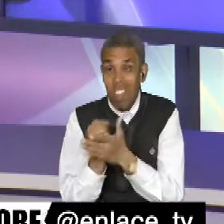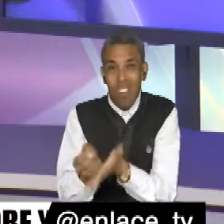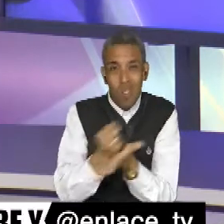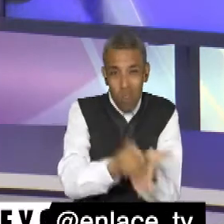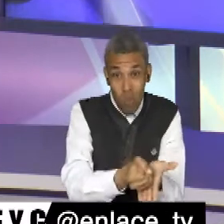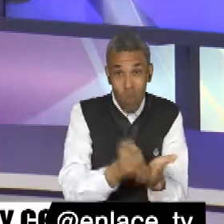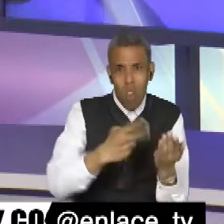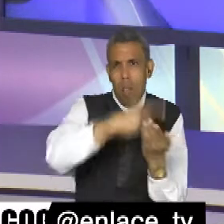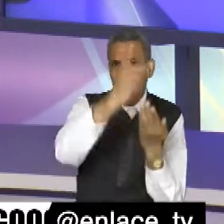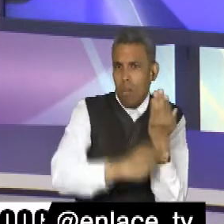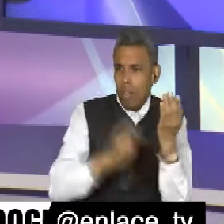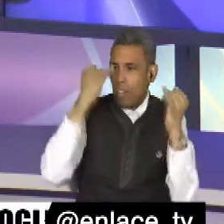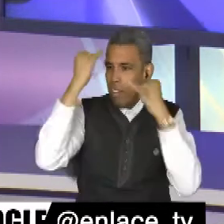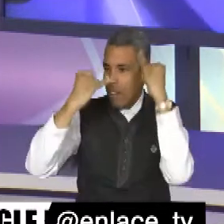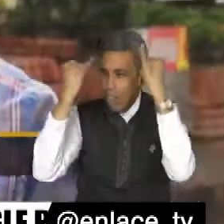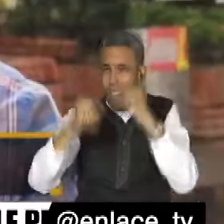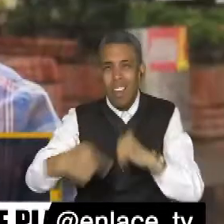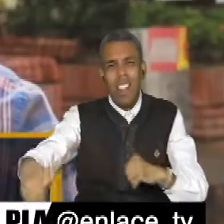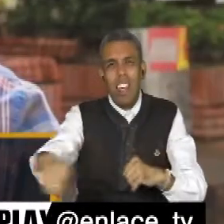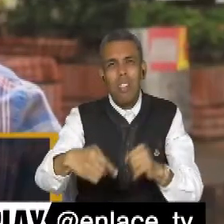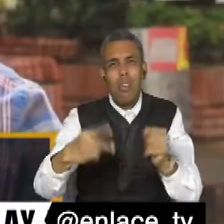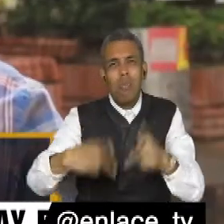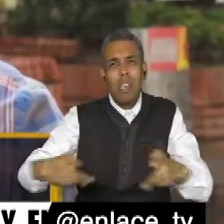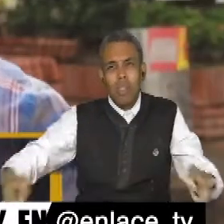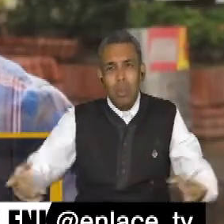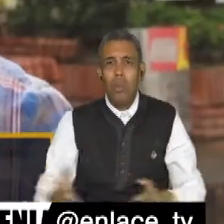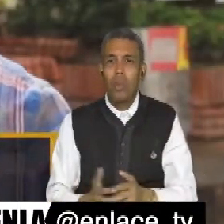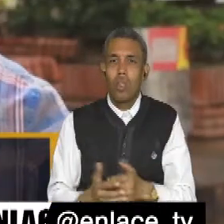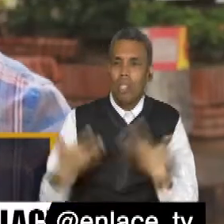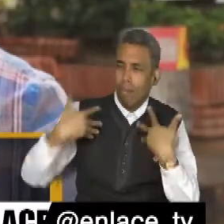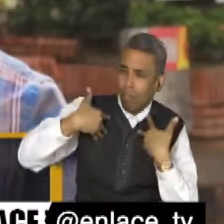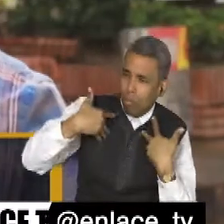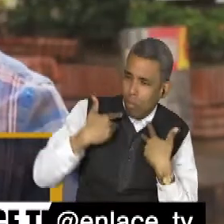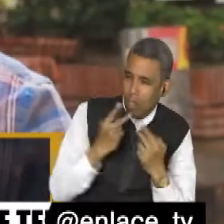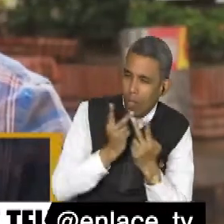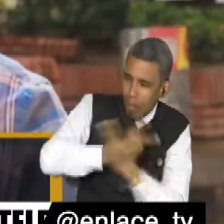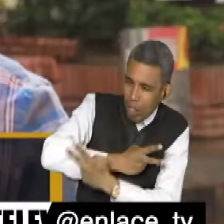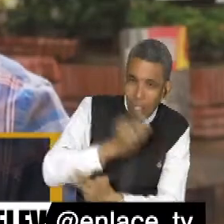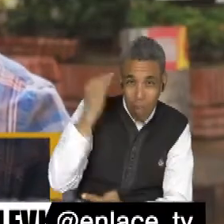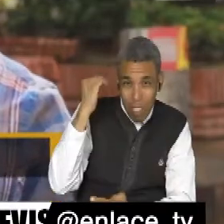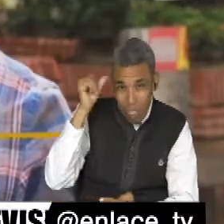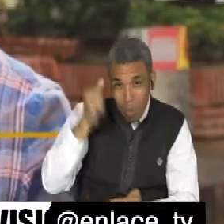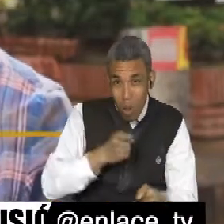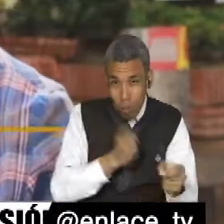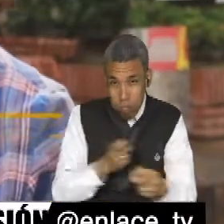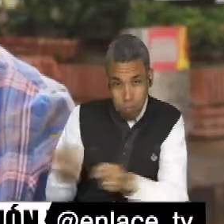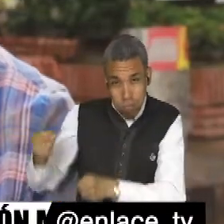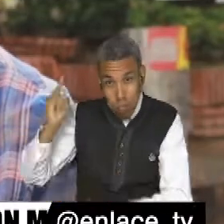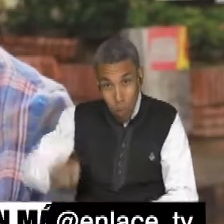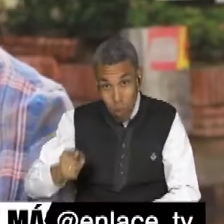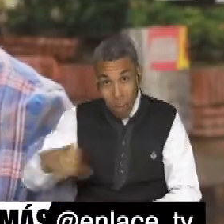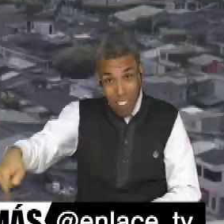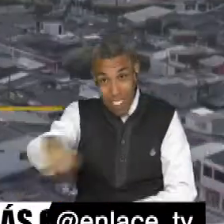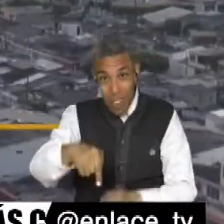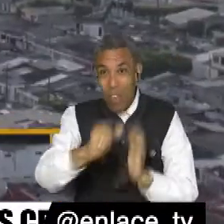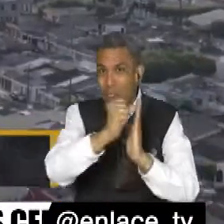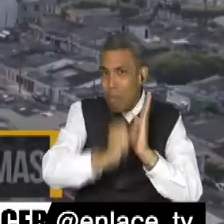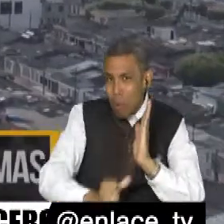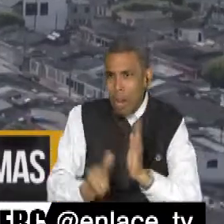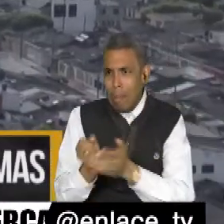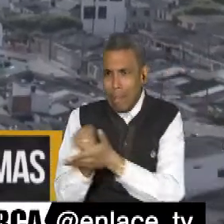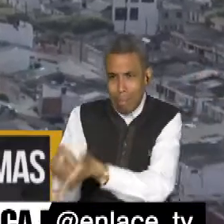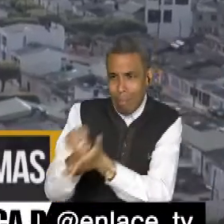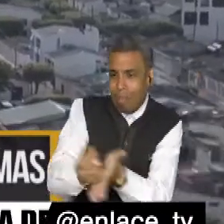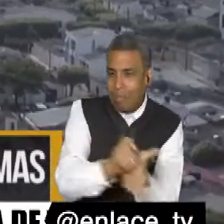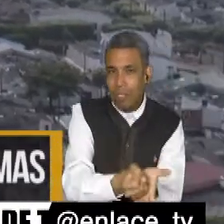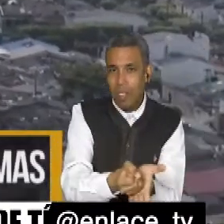conflicto armado. El Quinjair Limón, jefe de la Oficina Asesora de Paz y Convivencia, explicó los requisitos que los interesados